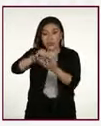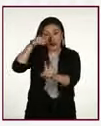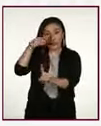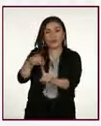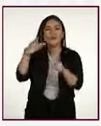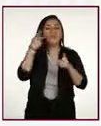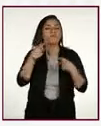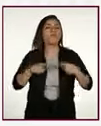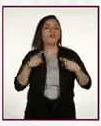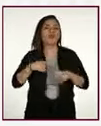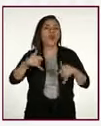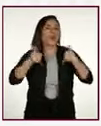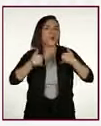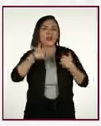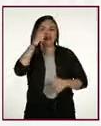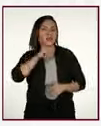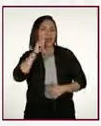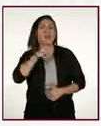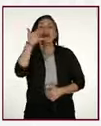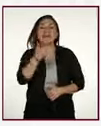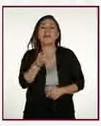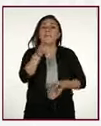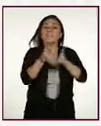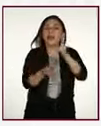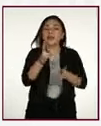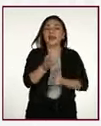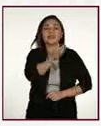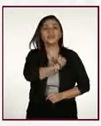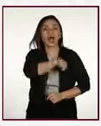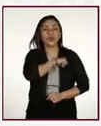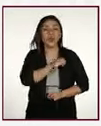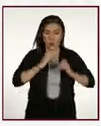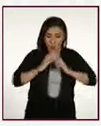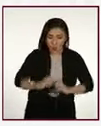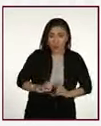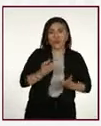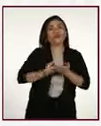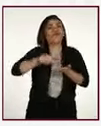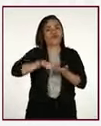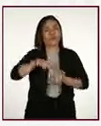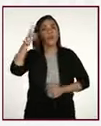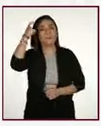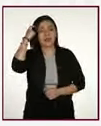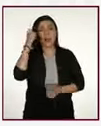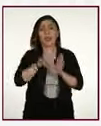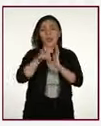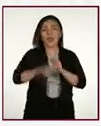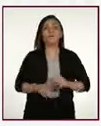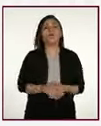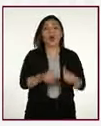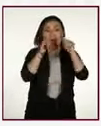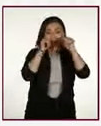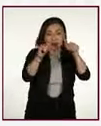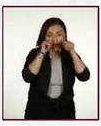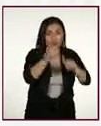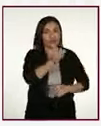juventudes, ¿no? Y las prácticas de salud, física y mental. O sea, física y mental va desde la atención a la